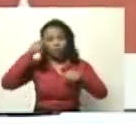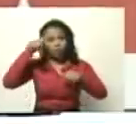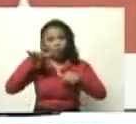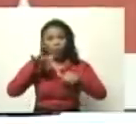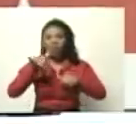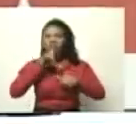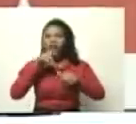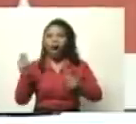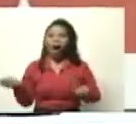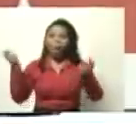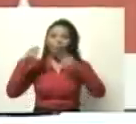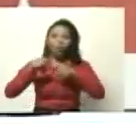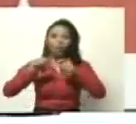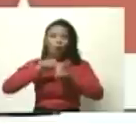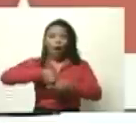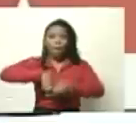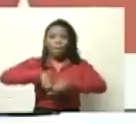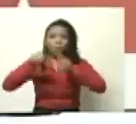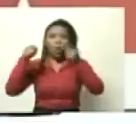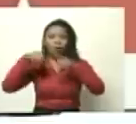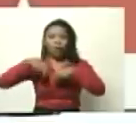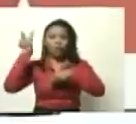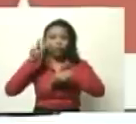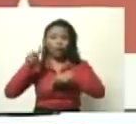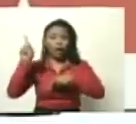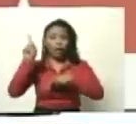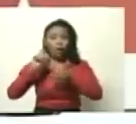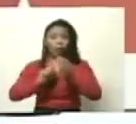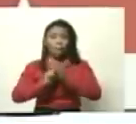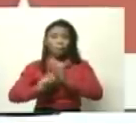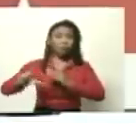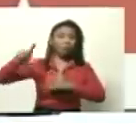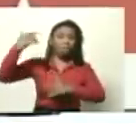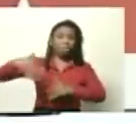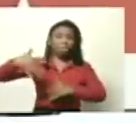Quienes apostaron a destruir a Venezuela hoy tienen inflación mayor que Venezuela.